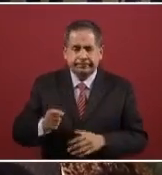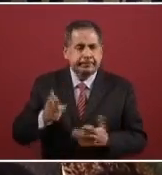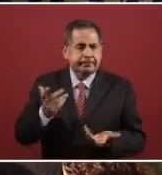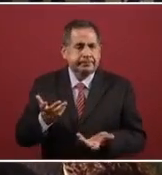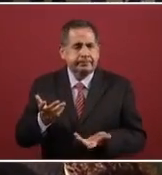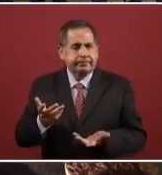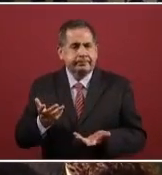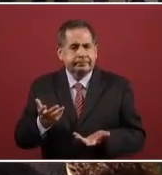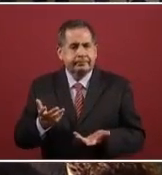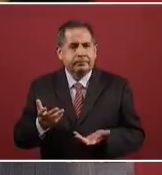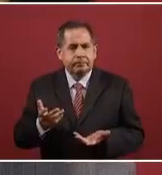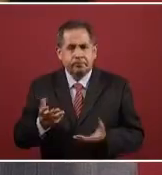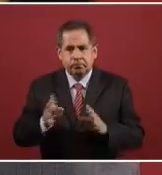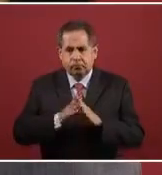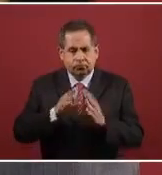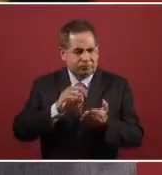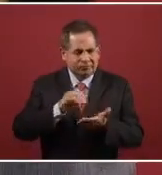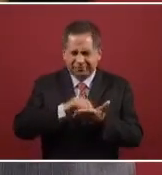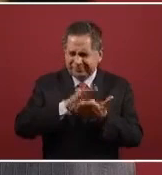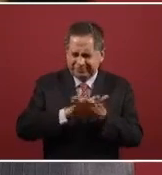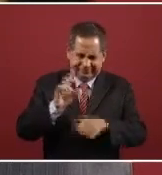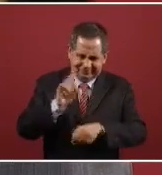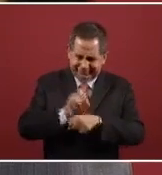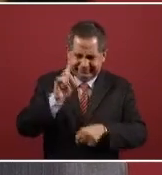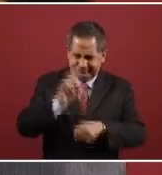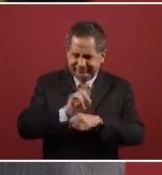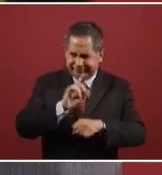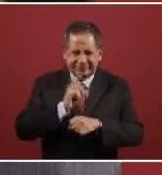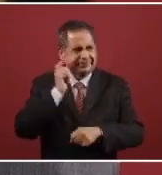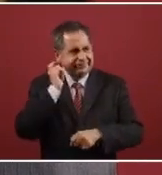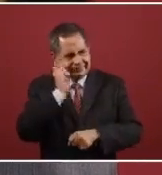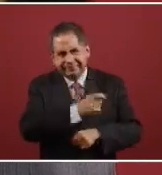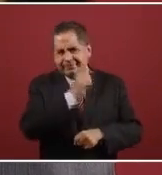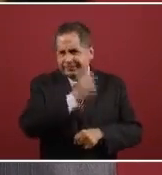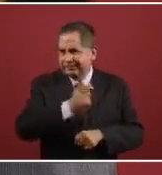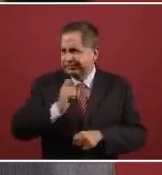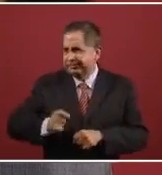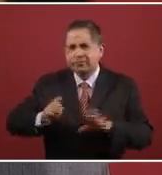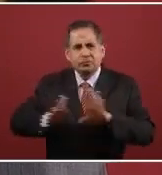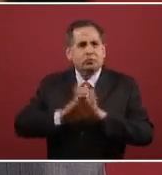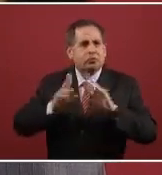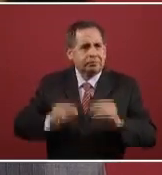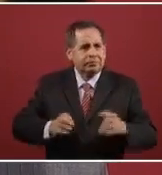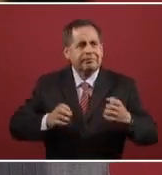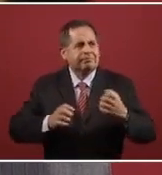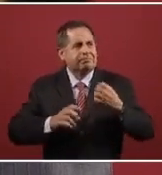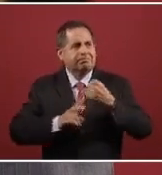tener un dato diario de la incidencia delictiva